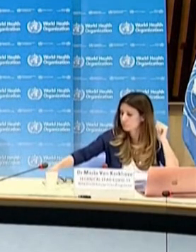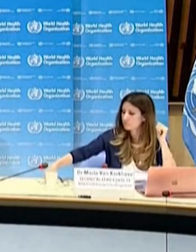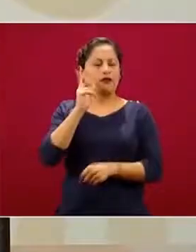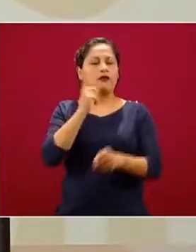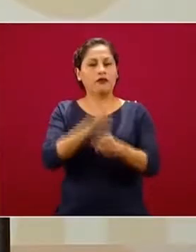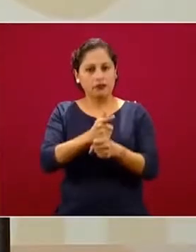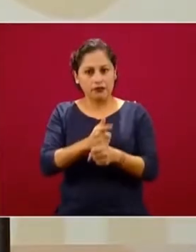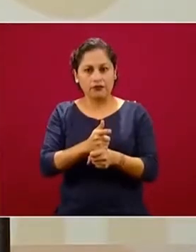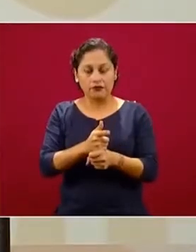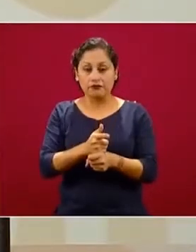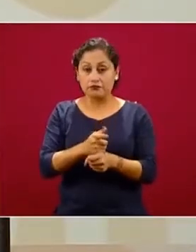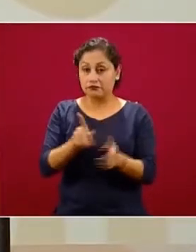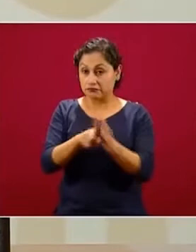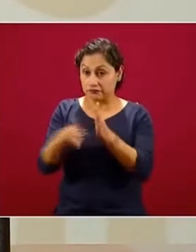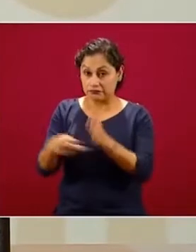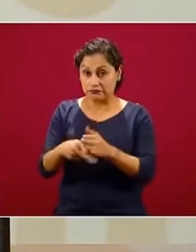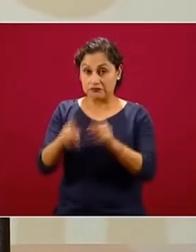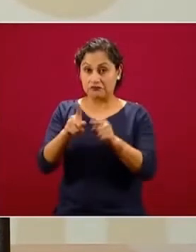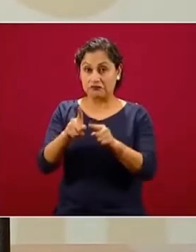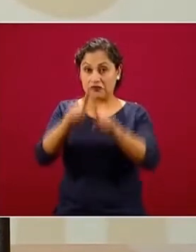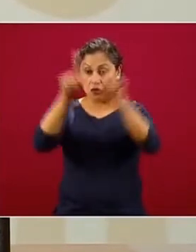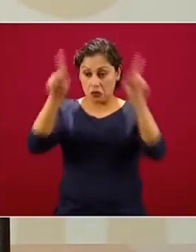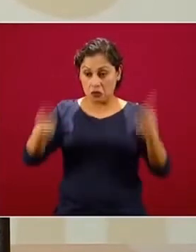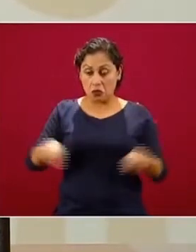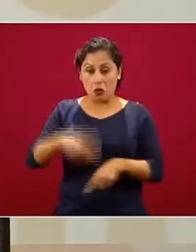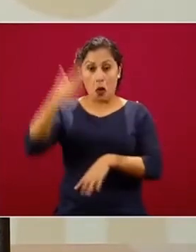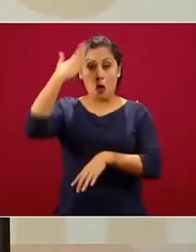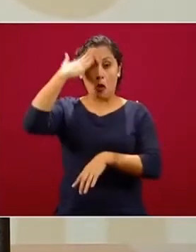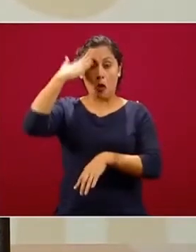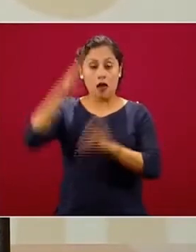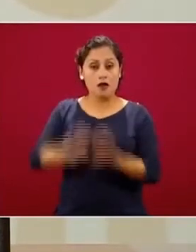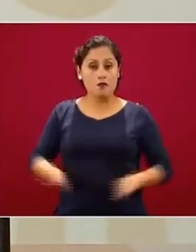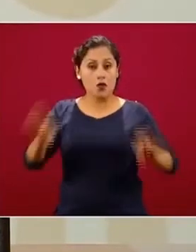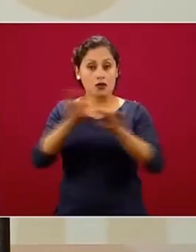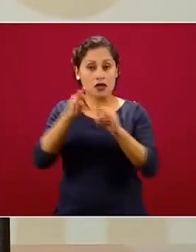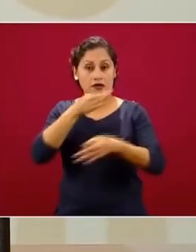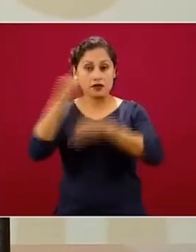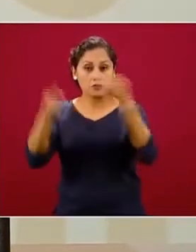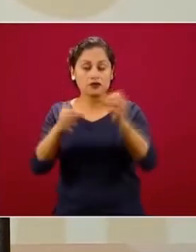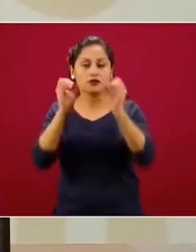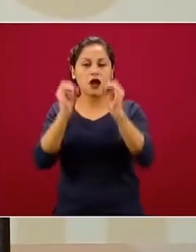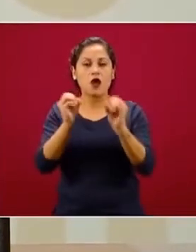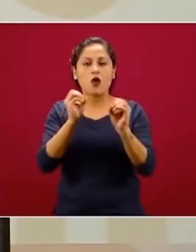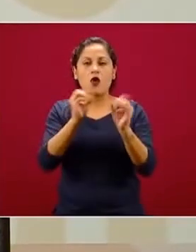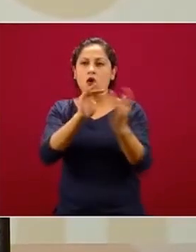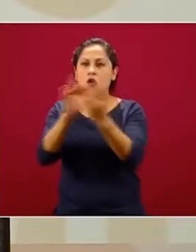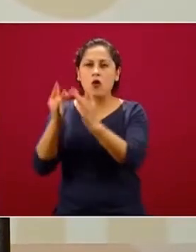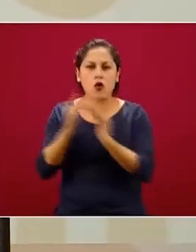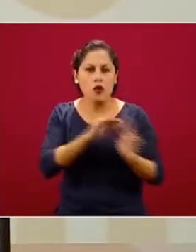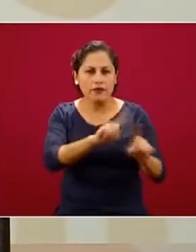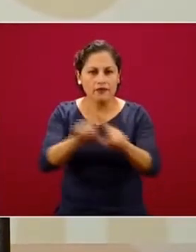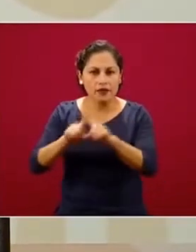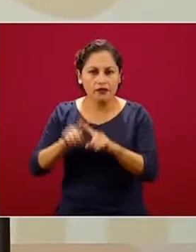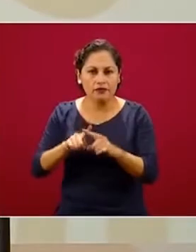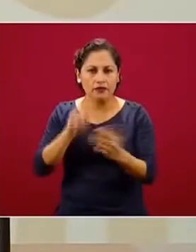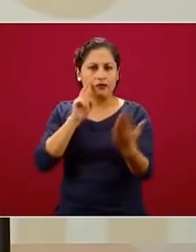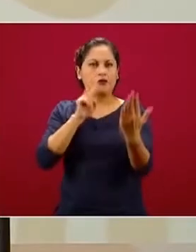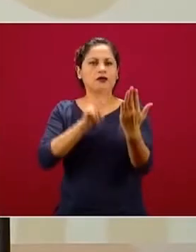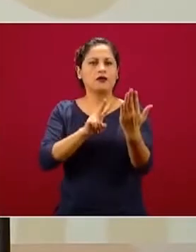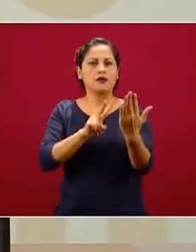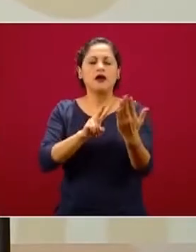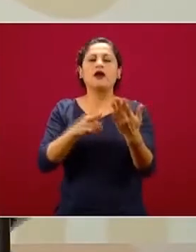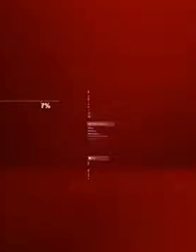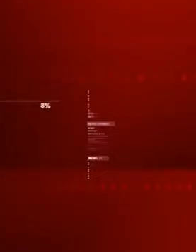Ese día, López-Gatell mandó un mensaje de preocupación y criticó a las entidades federativas, que también son autoridad sanitaria. Pero el